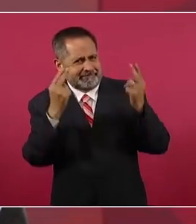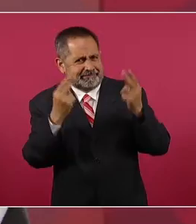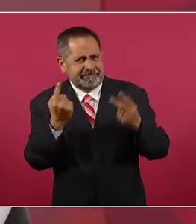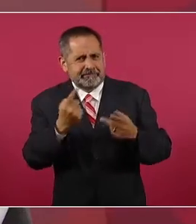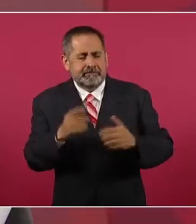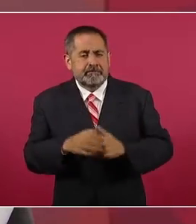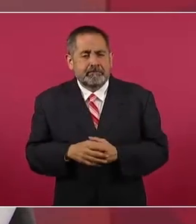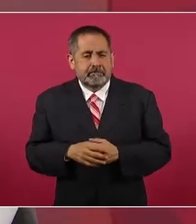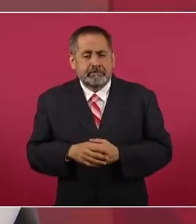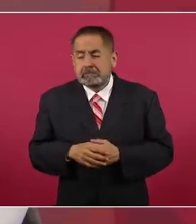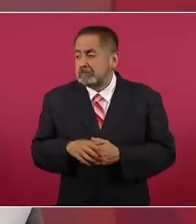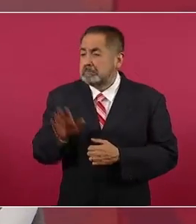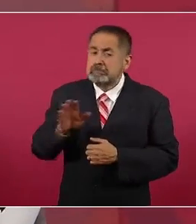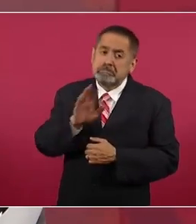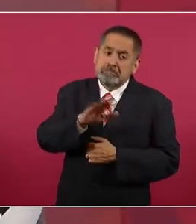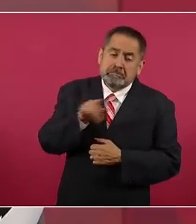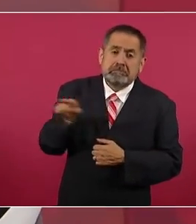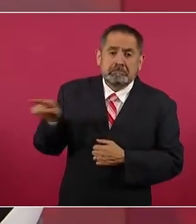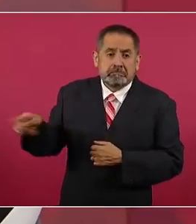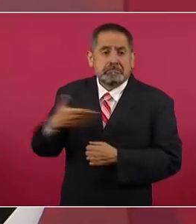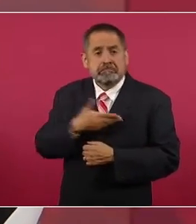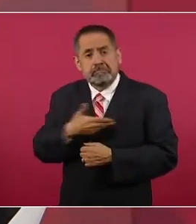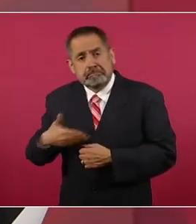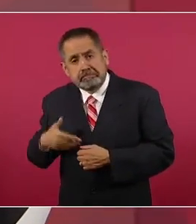Es que acá este presidente que tenemos,